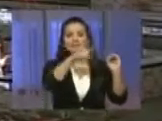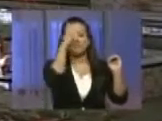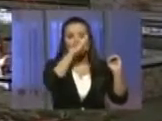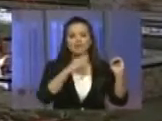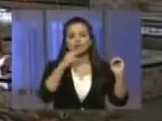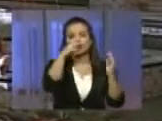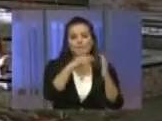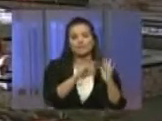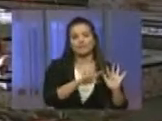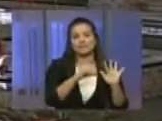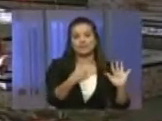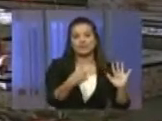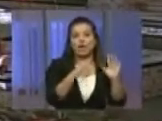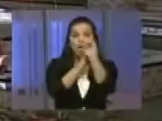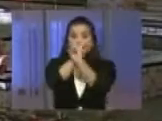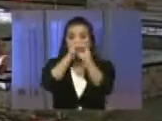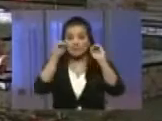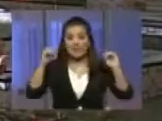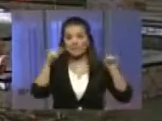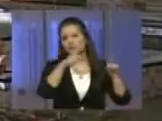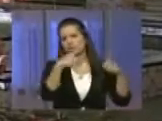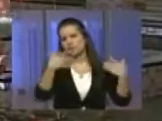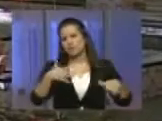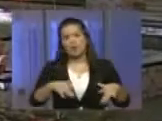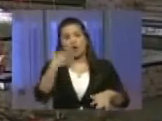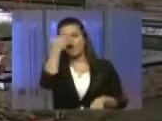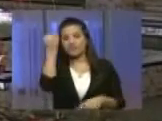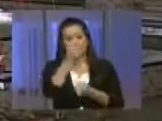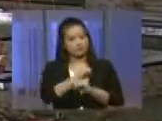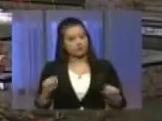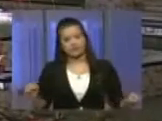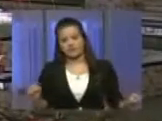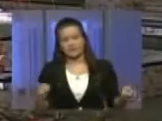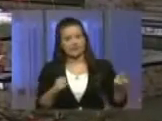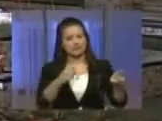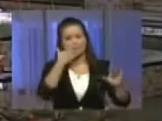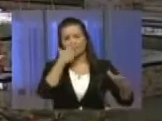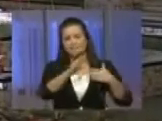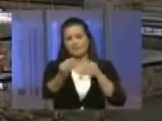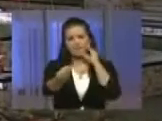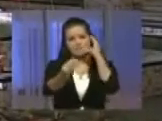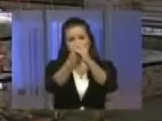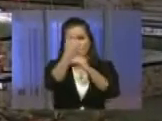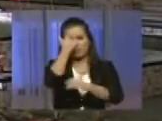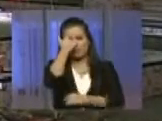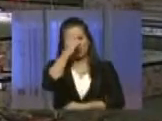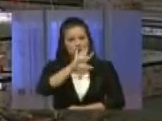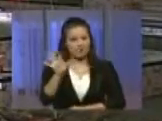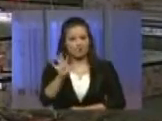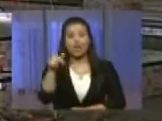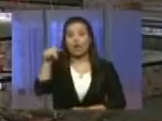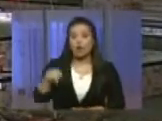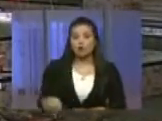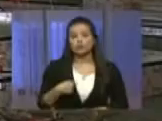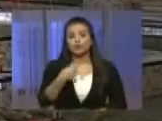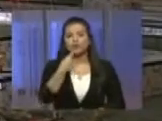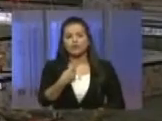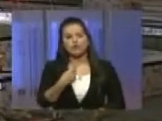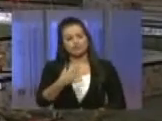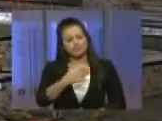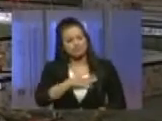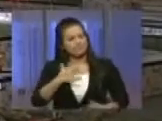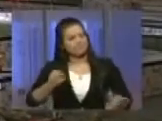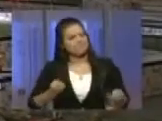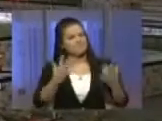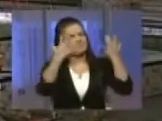serán unas olimpiadas inolvidables Hay que decir con gusto con amor Que viva Brasil